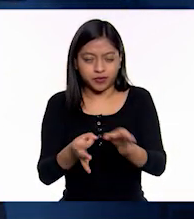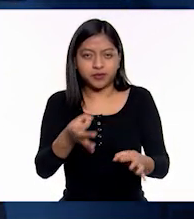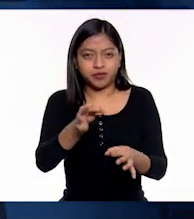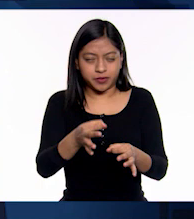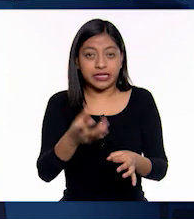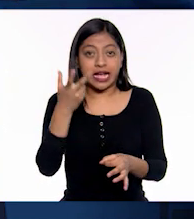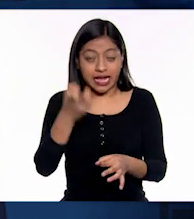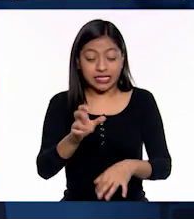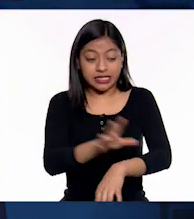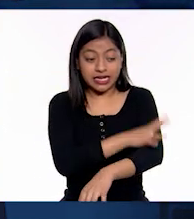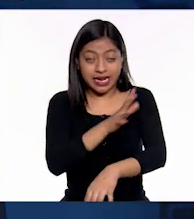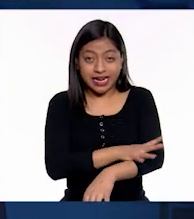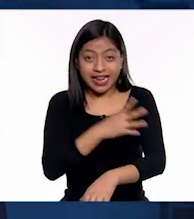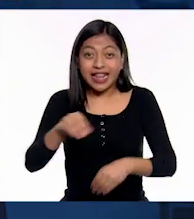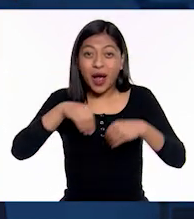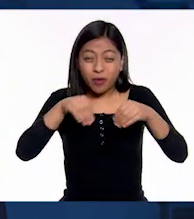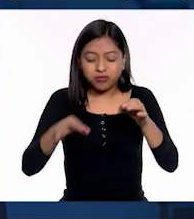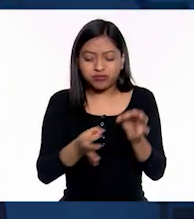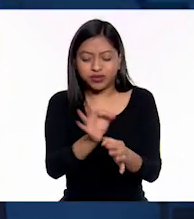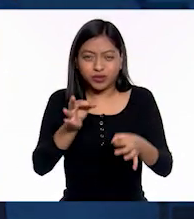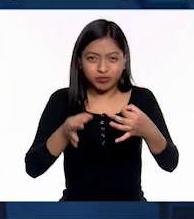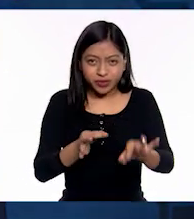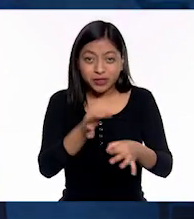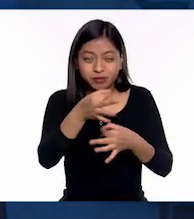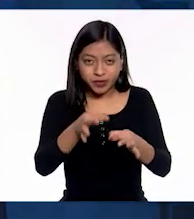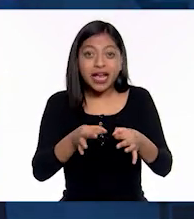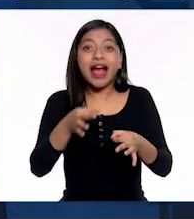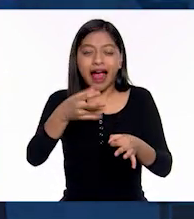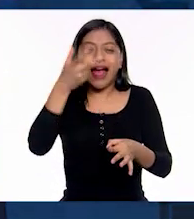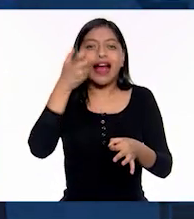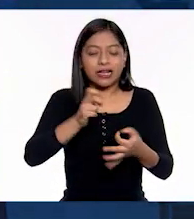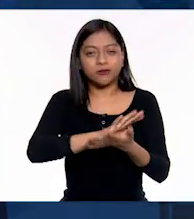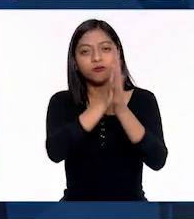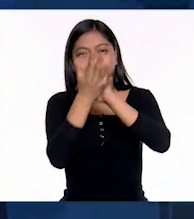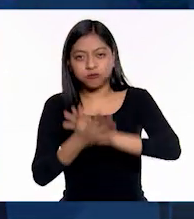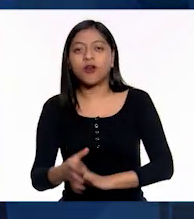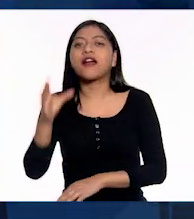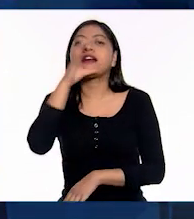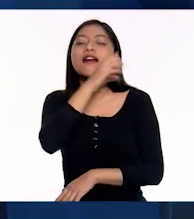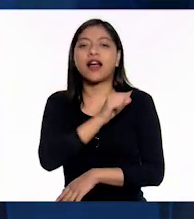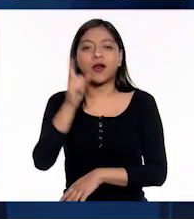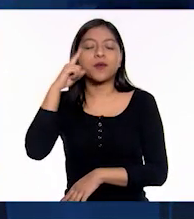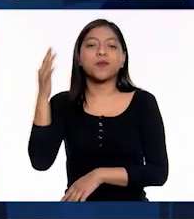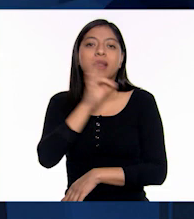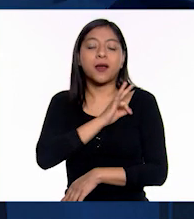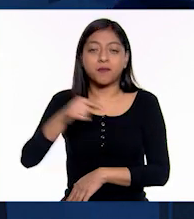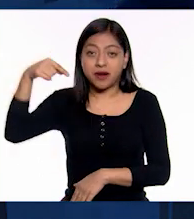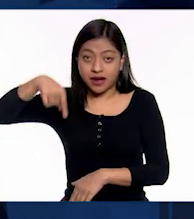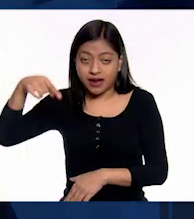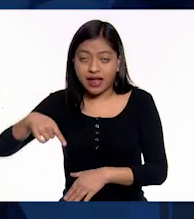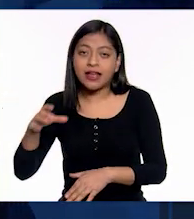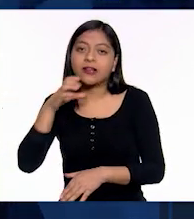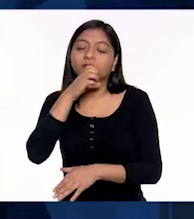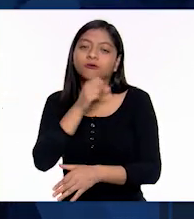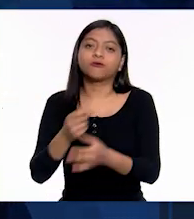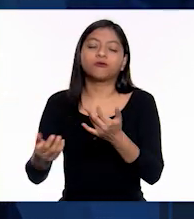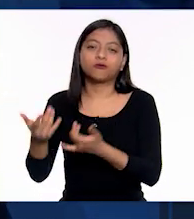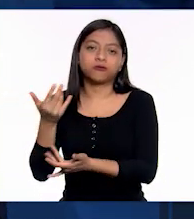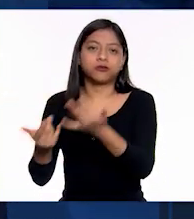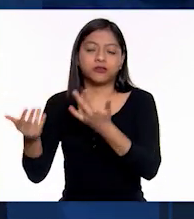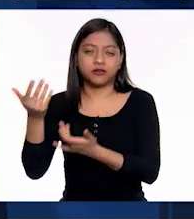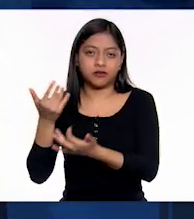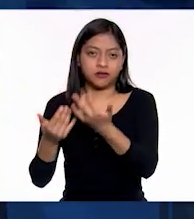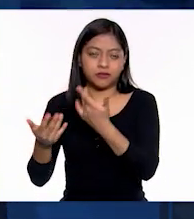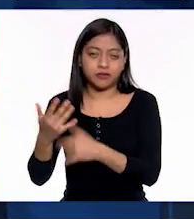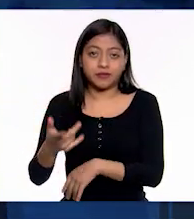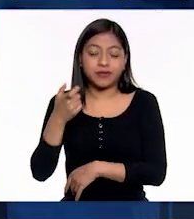La energía cinética de los electrones se convierte entonces en energía térmica, calentando el material por el que están circulando.